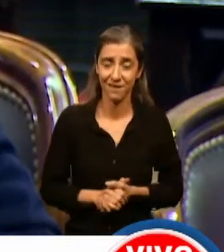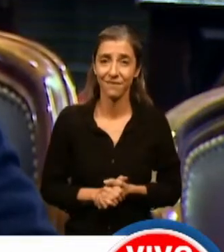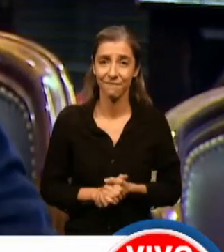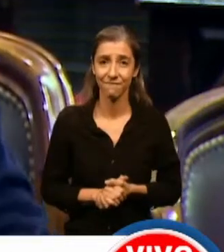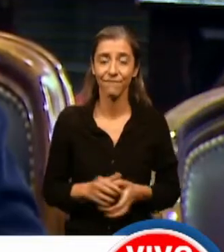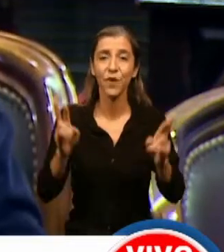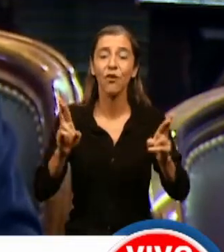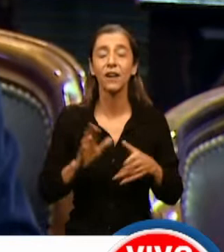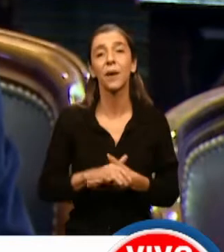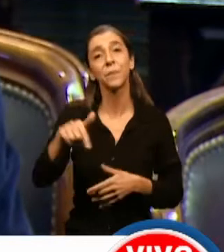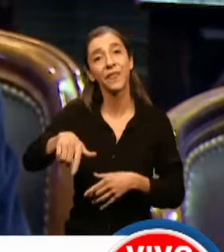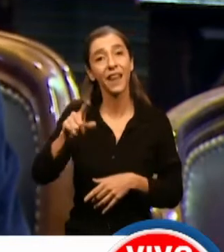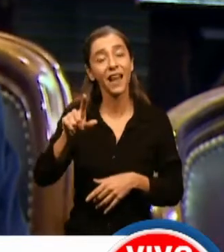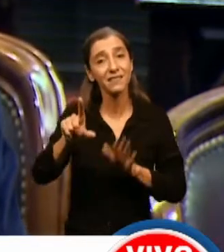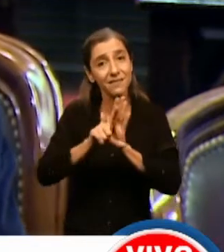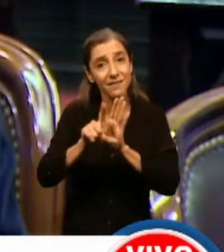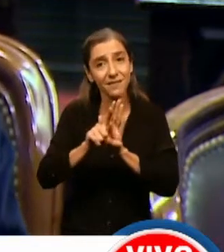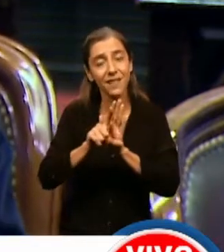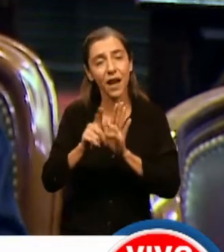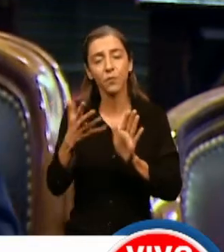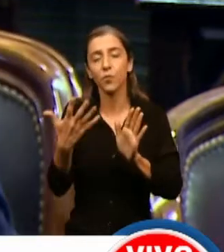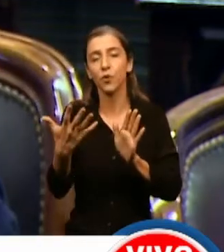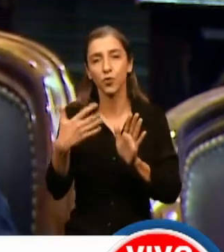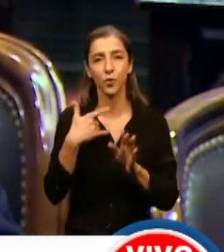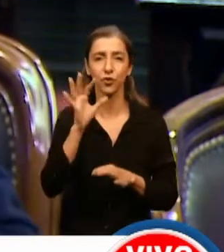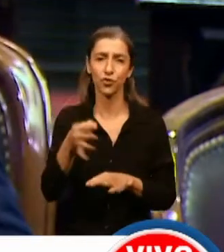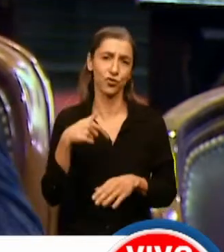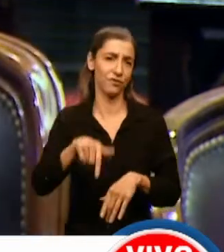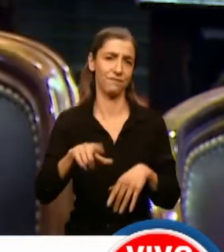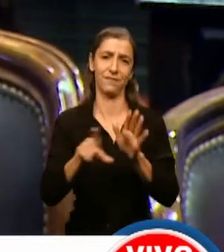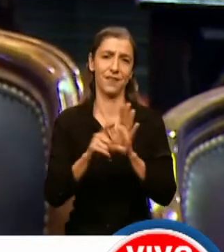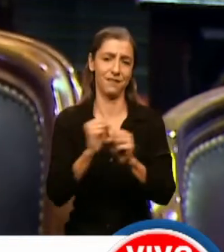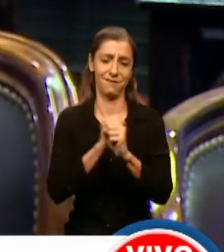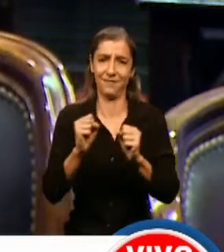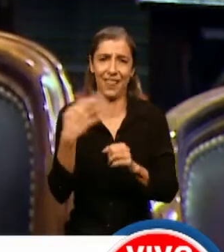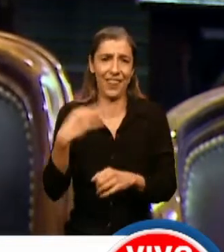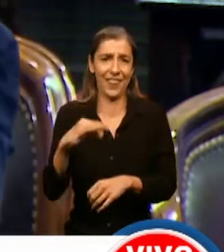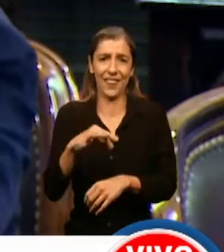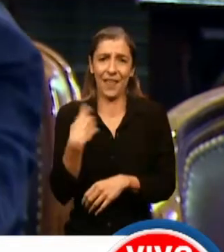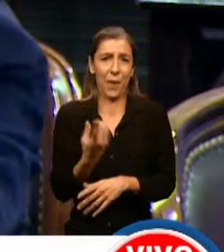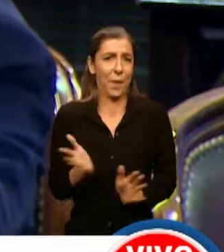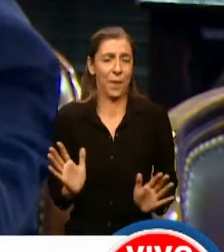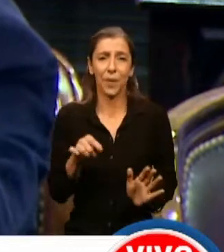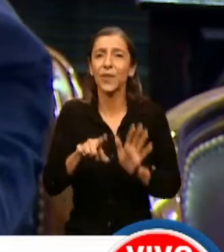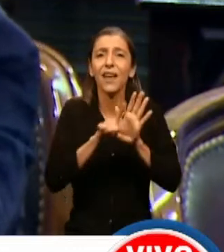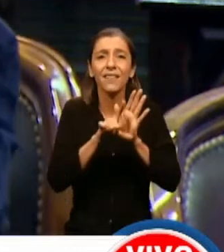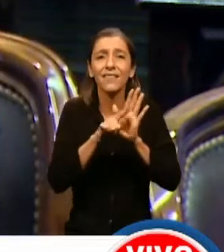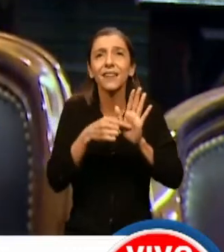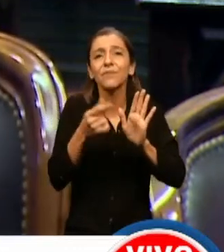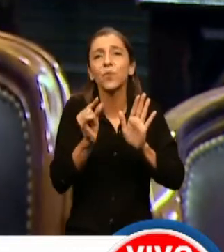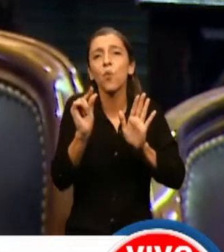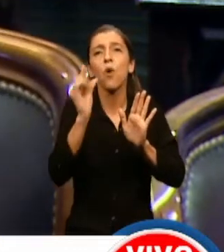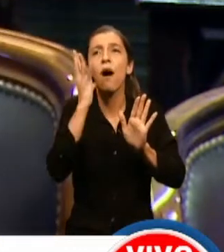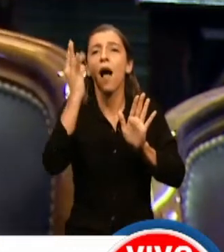Esta ley me parece que, por supuesto, debe ser aprobada. Es solo una parte de lo que el